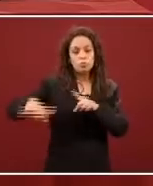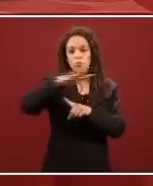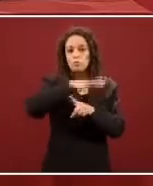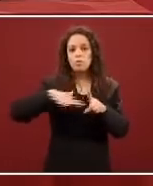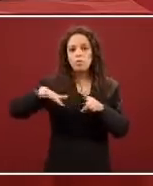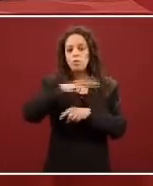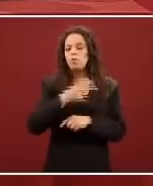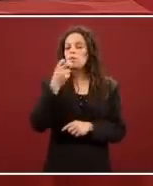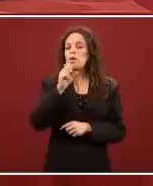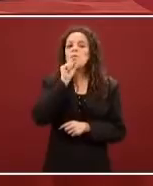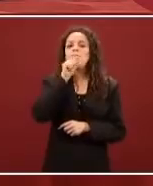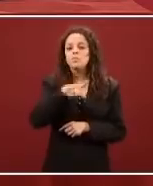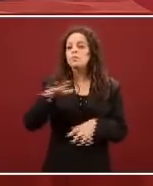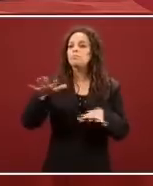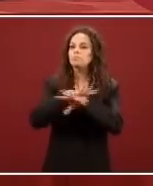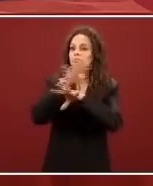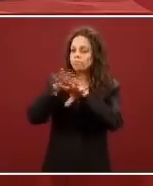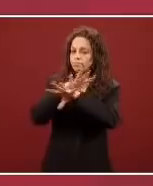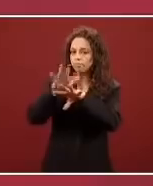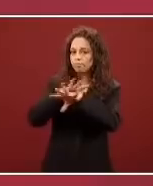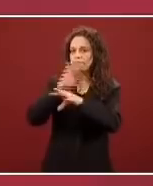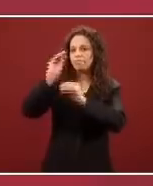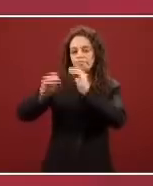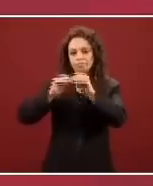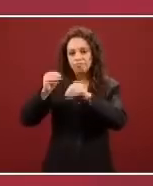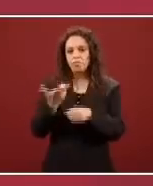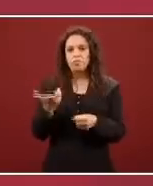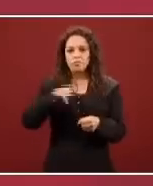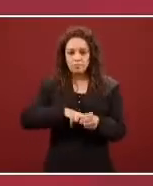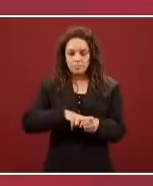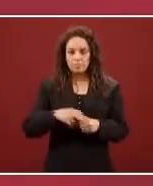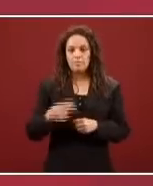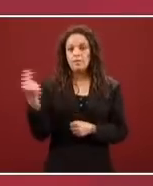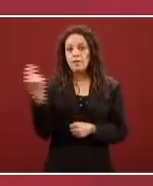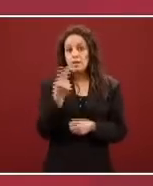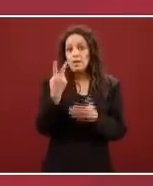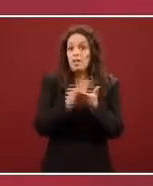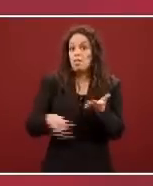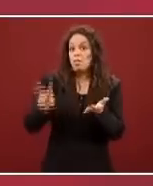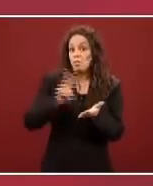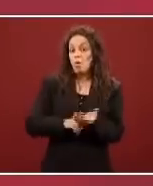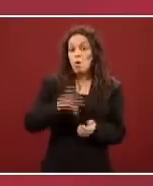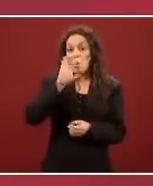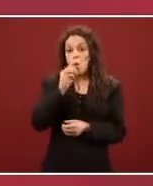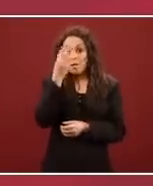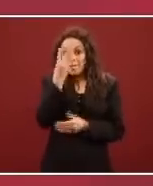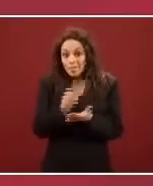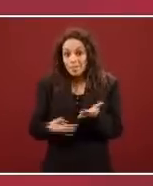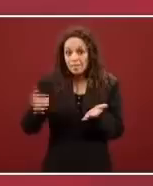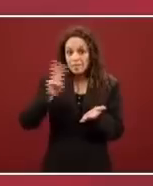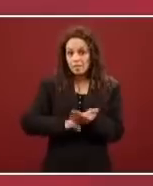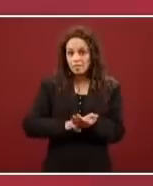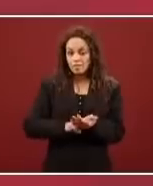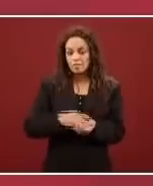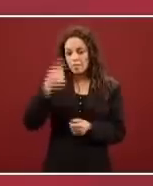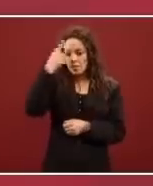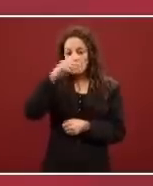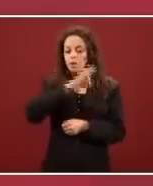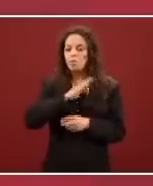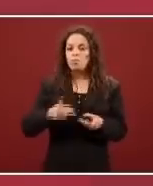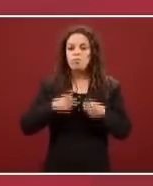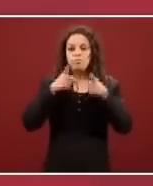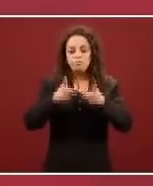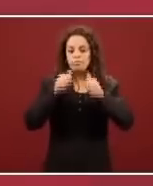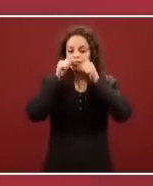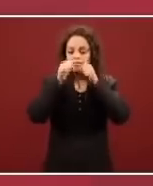El objetivo es duplicar y a veces triplicar la capacidad de dar cuidados